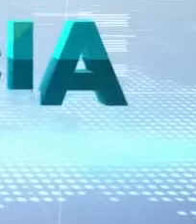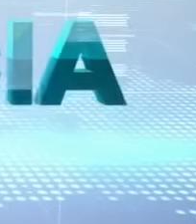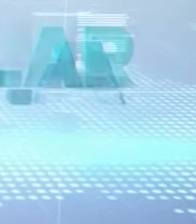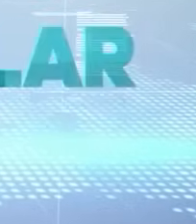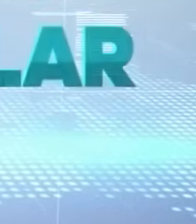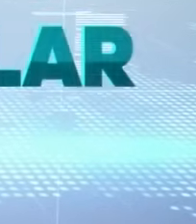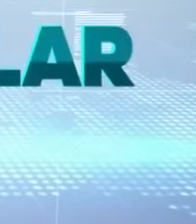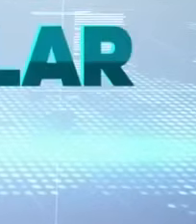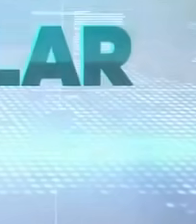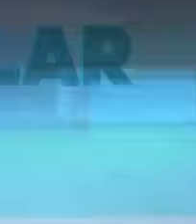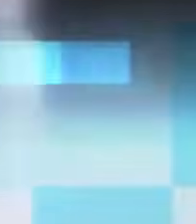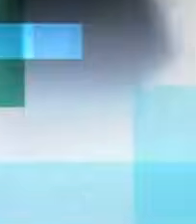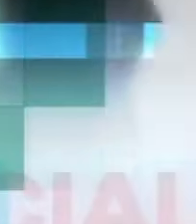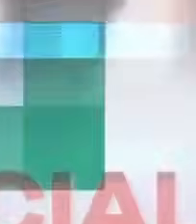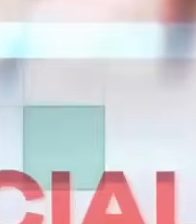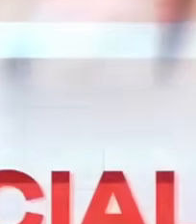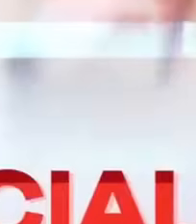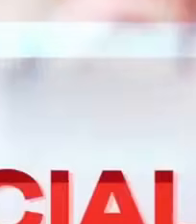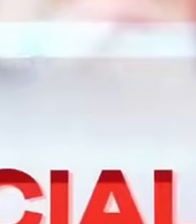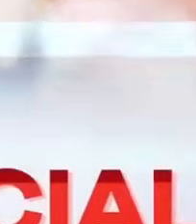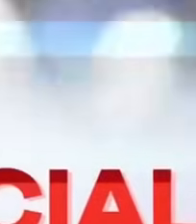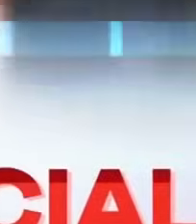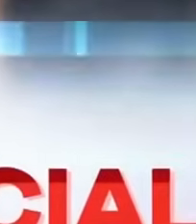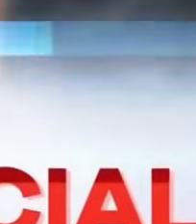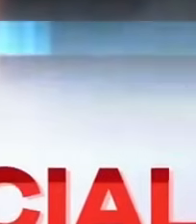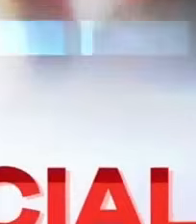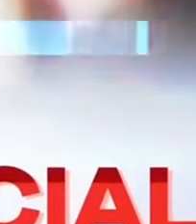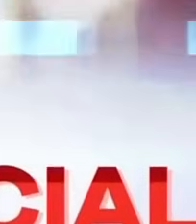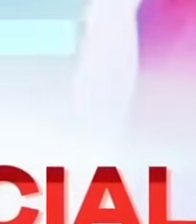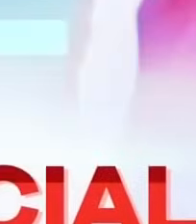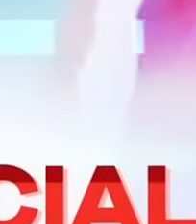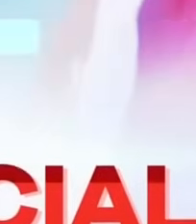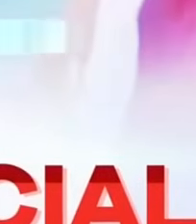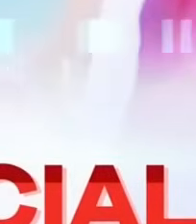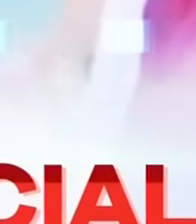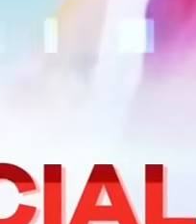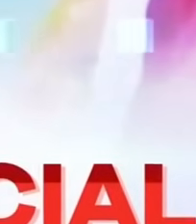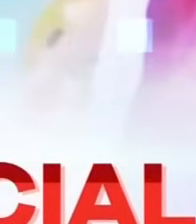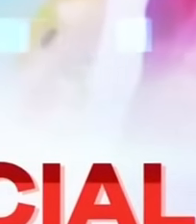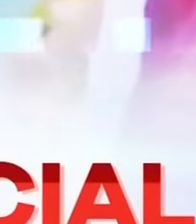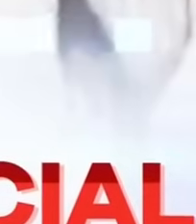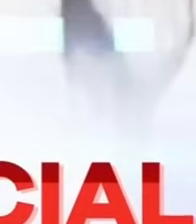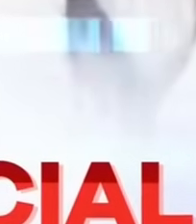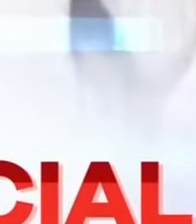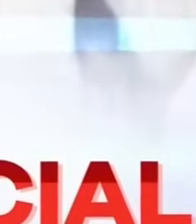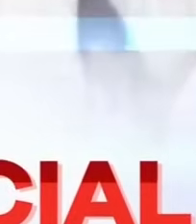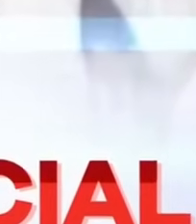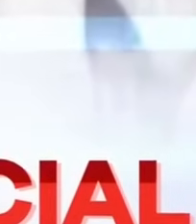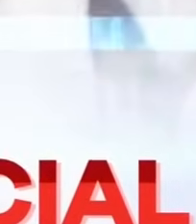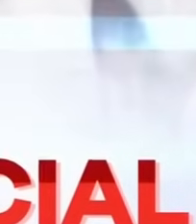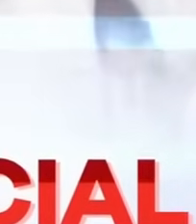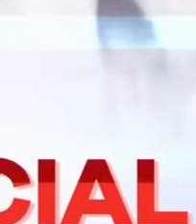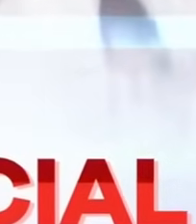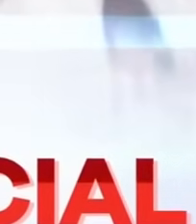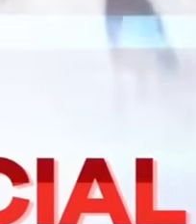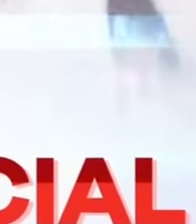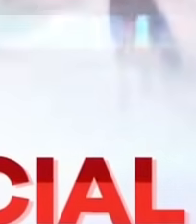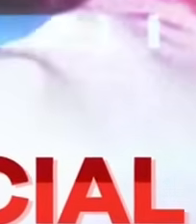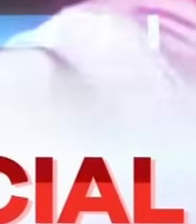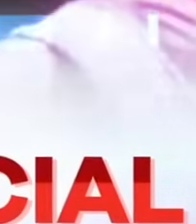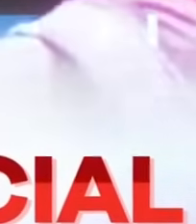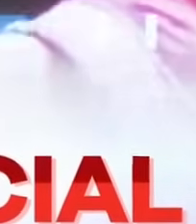Terán. Anda Morulay, anda Morulay. Es el jefe y patrón,